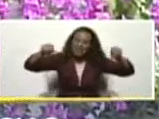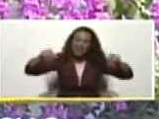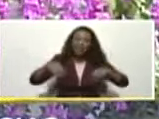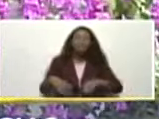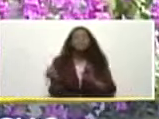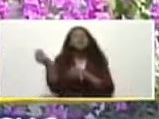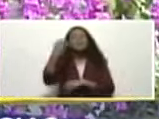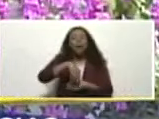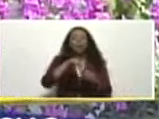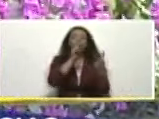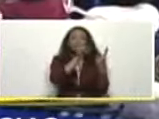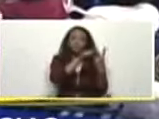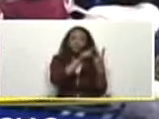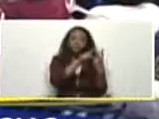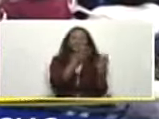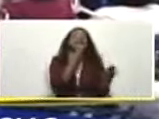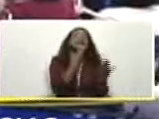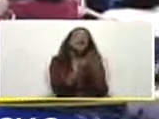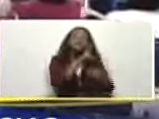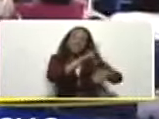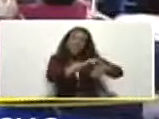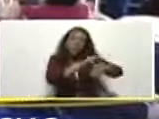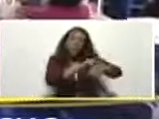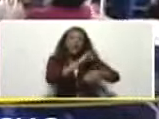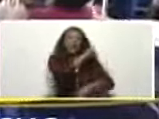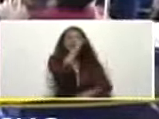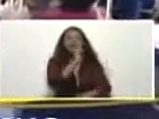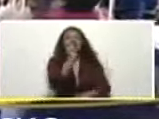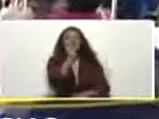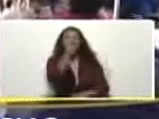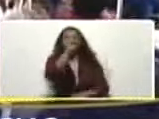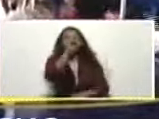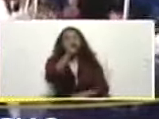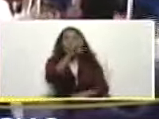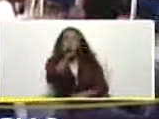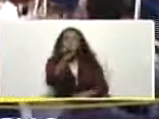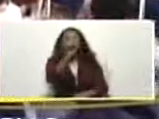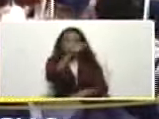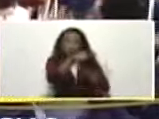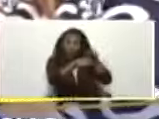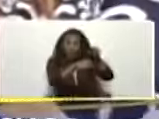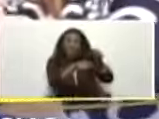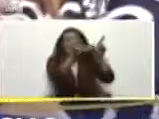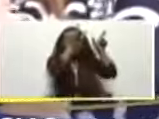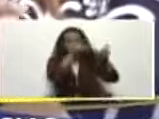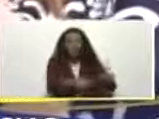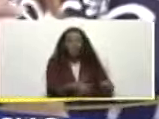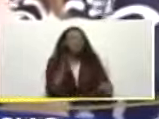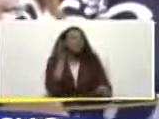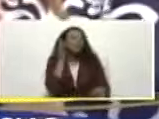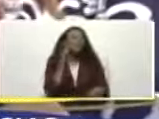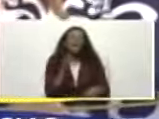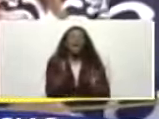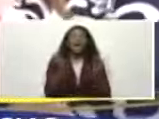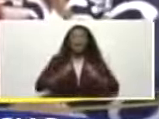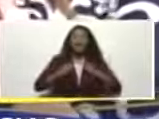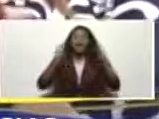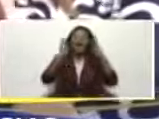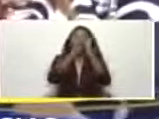tenemos? Presidente, también. Muchas gracias, doctora Zamora. Más un aplauso. La doctora Zamora Figueroa,